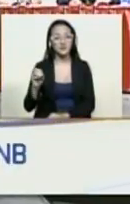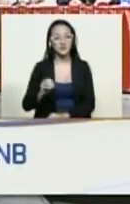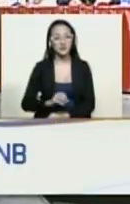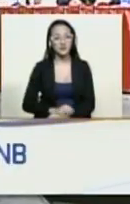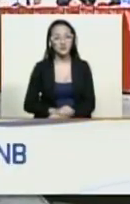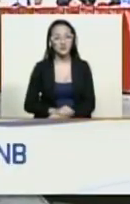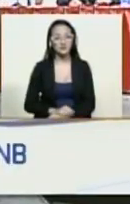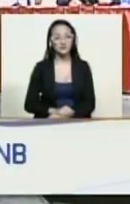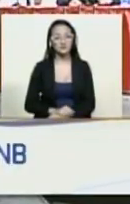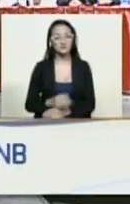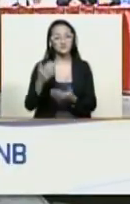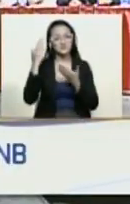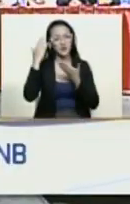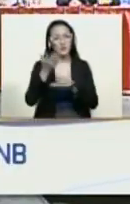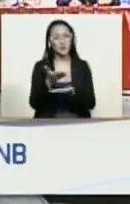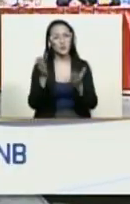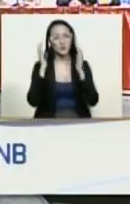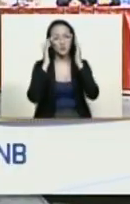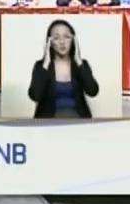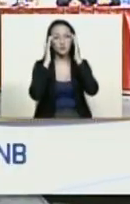A todos les doy mi saludo.